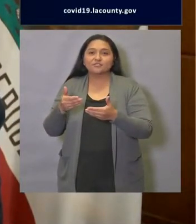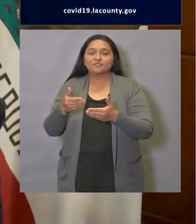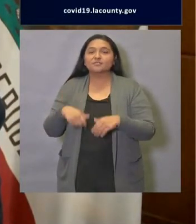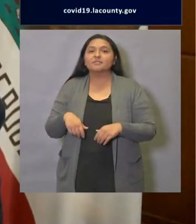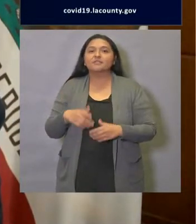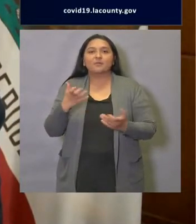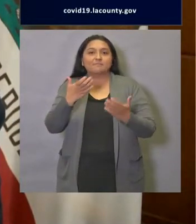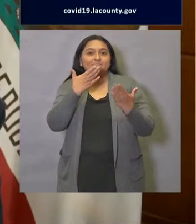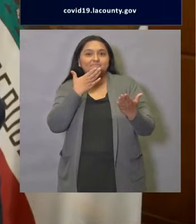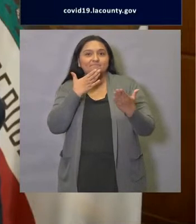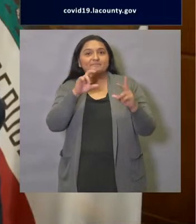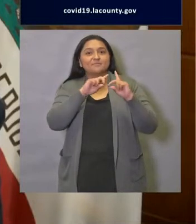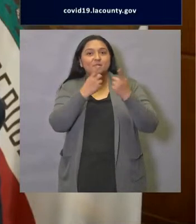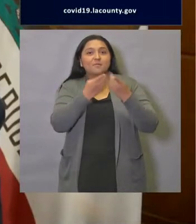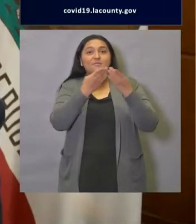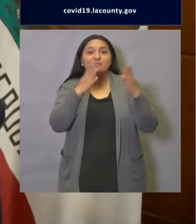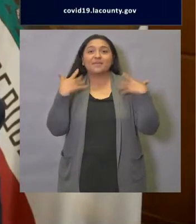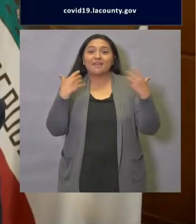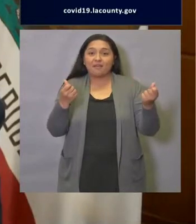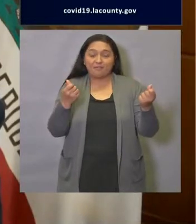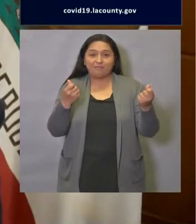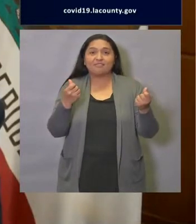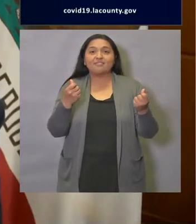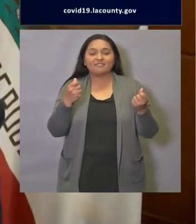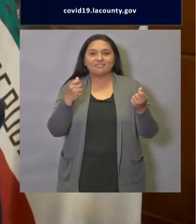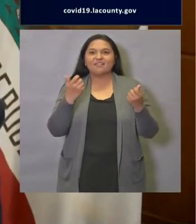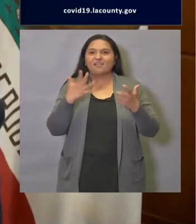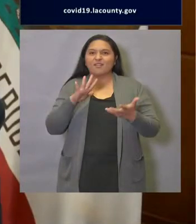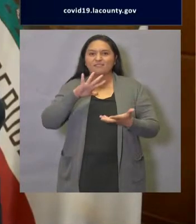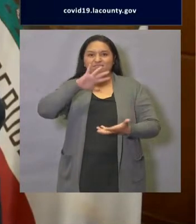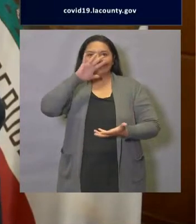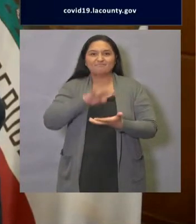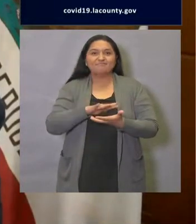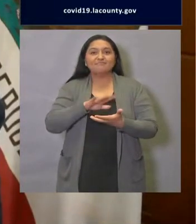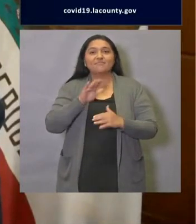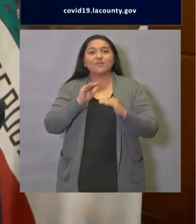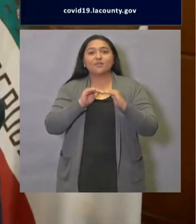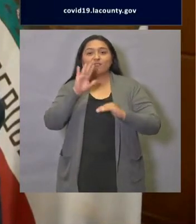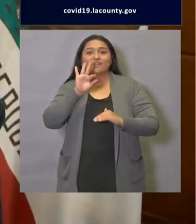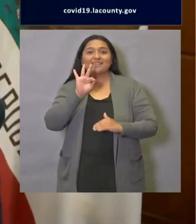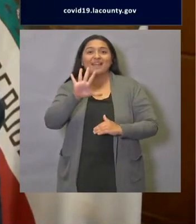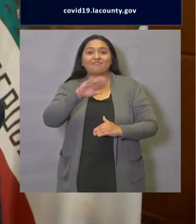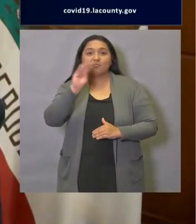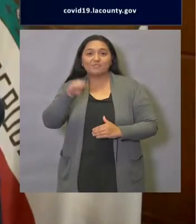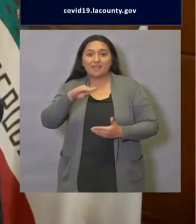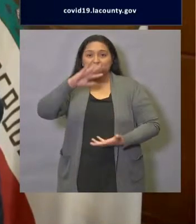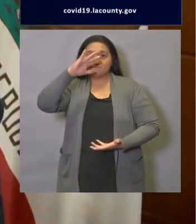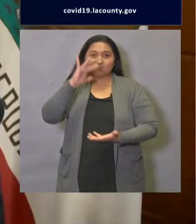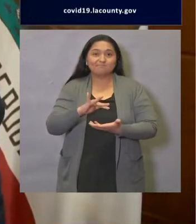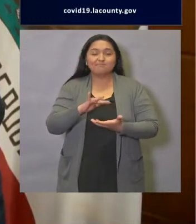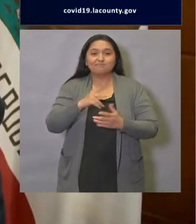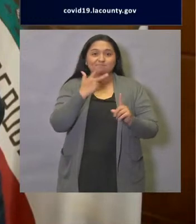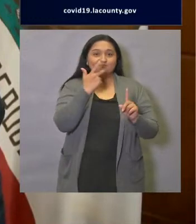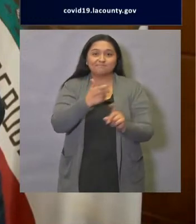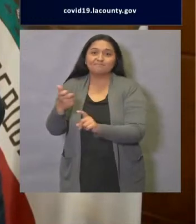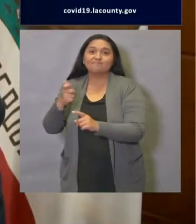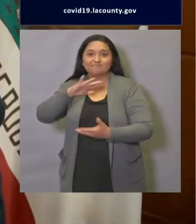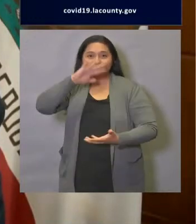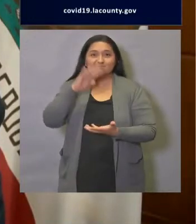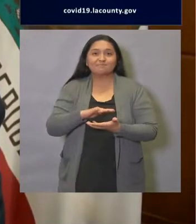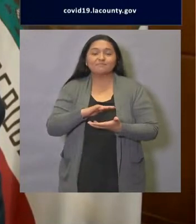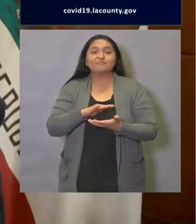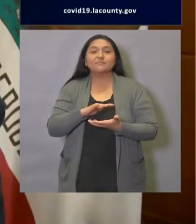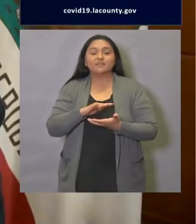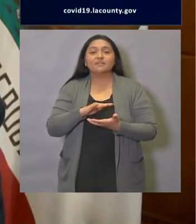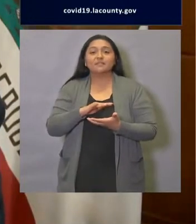por utilizar más del 95% de nuestros suministro de vacunas, resultando